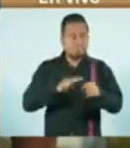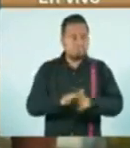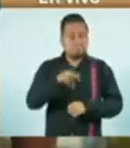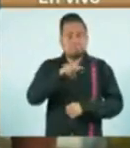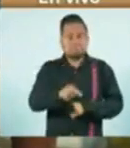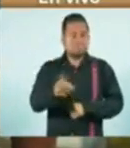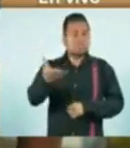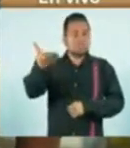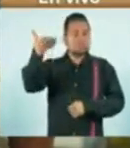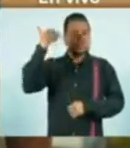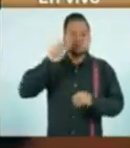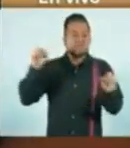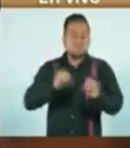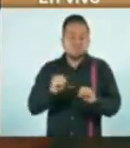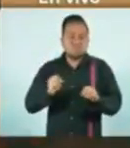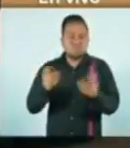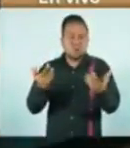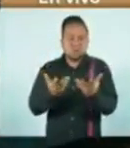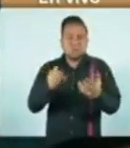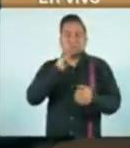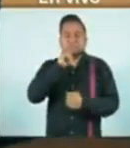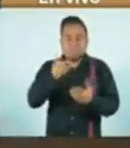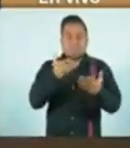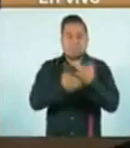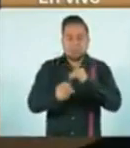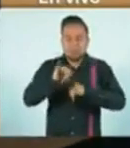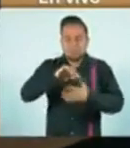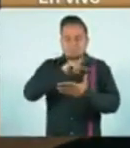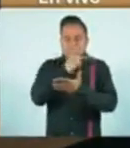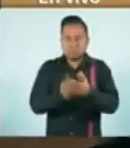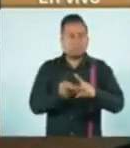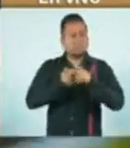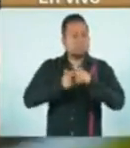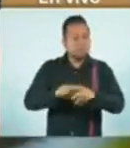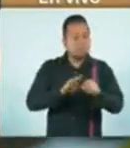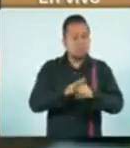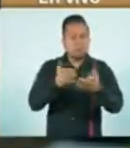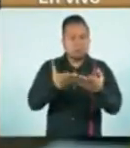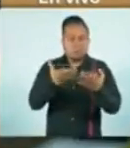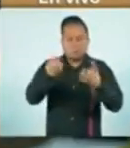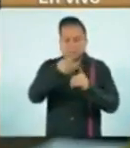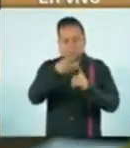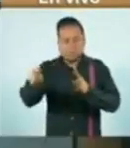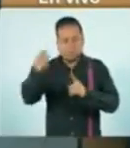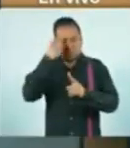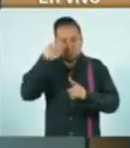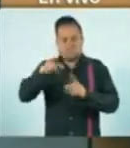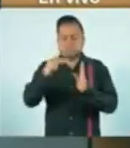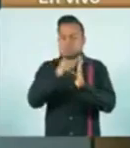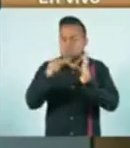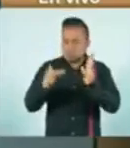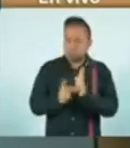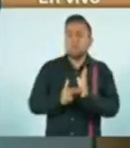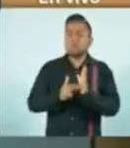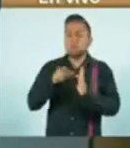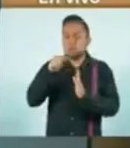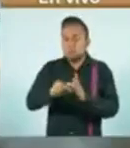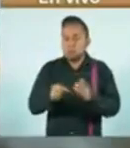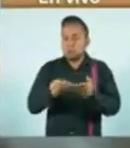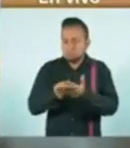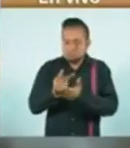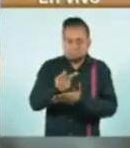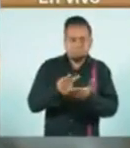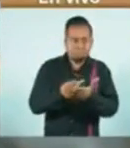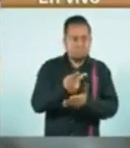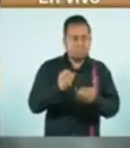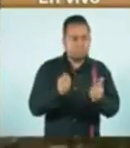que antes no había ocurrido, operar el programa de regularización de asentamientos humanos irregulares y operarlo